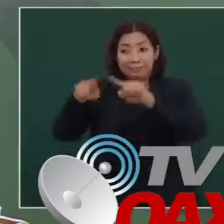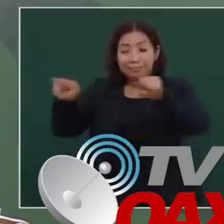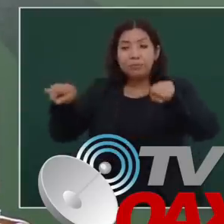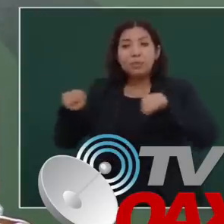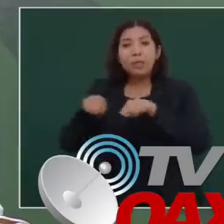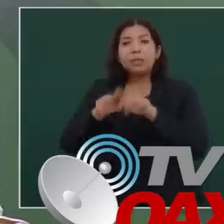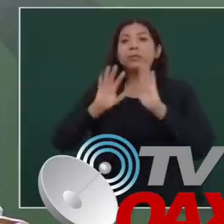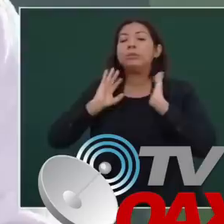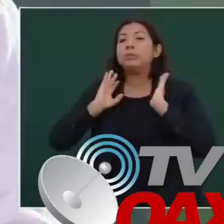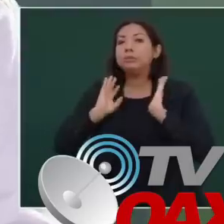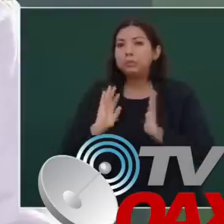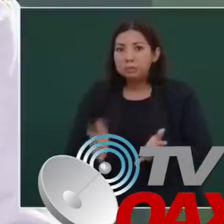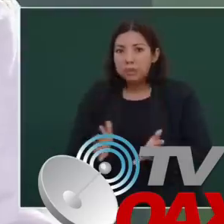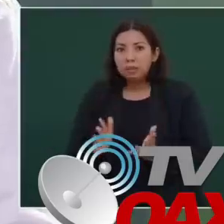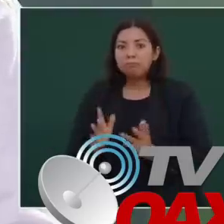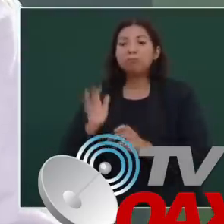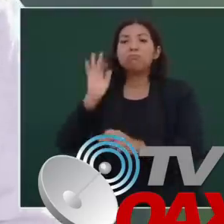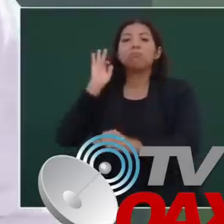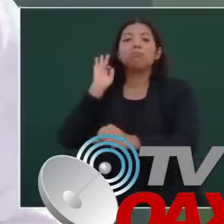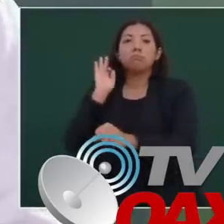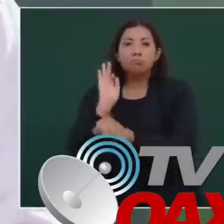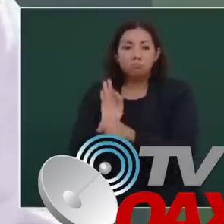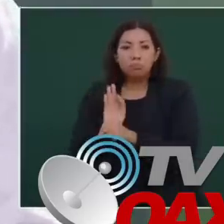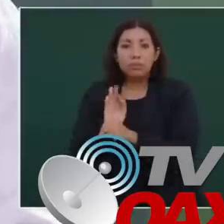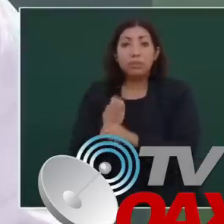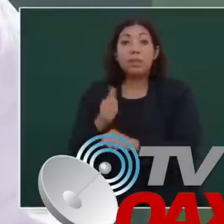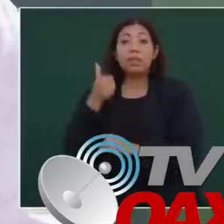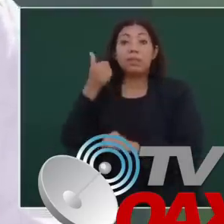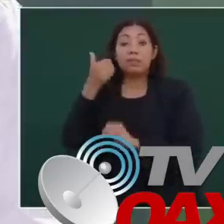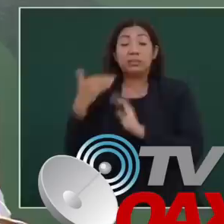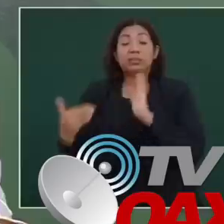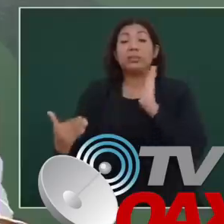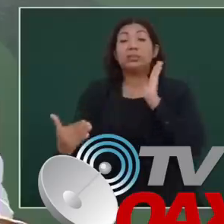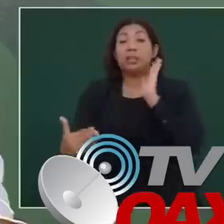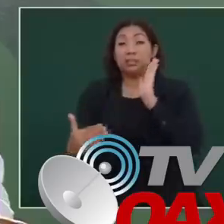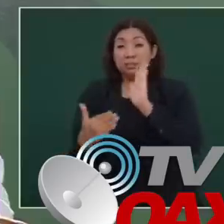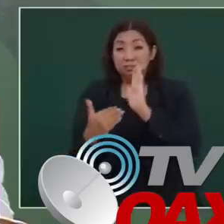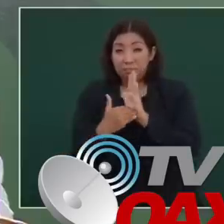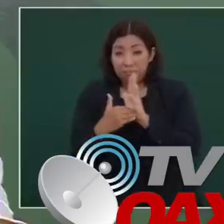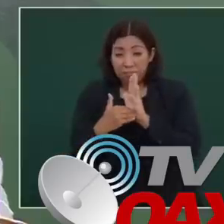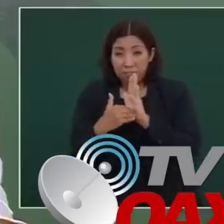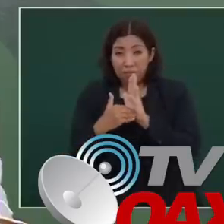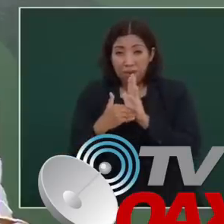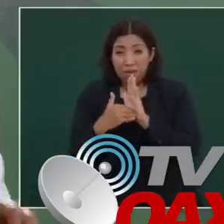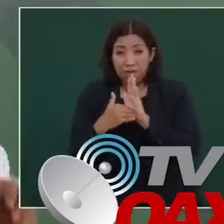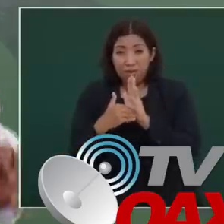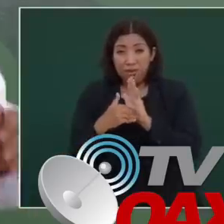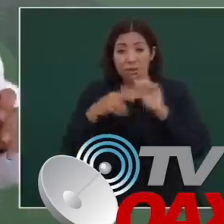reservas naturales protegidas 16,000 hectas